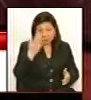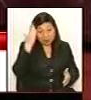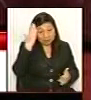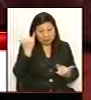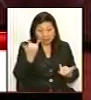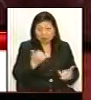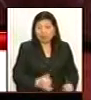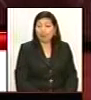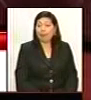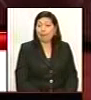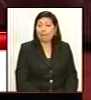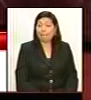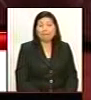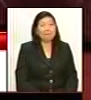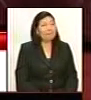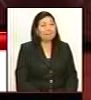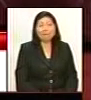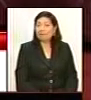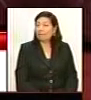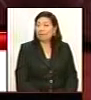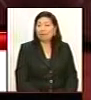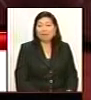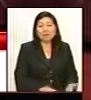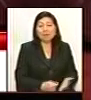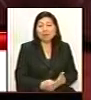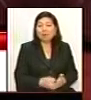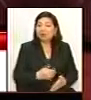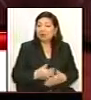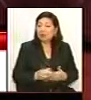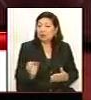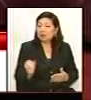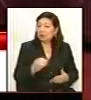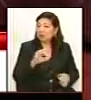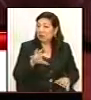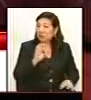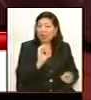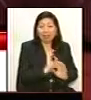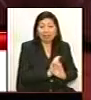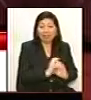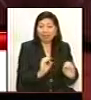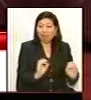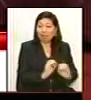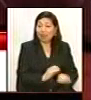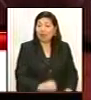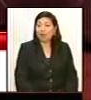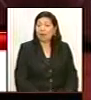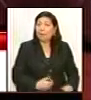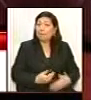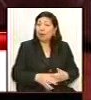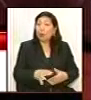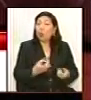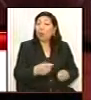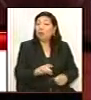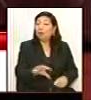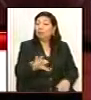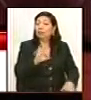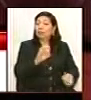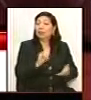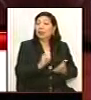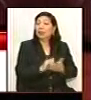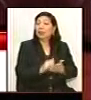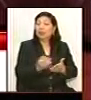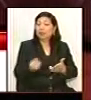esto? Claro, las compras N son sin proceso de selección. Pero no... Solamente hay proceso de selección lo que